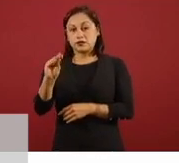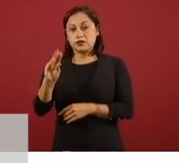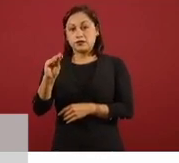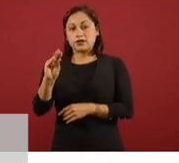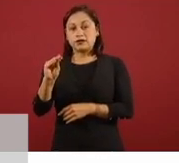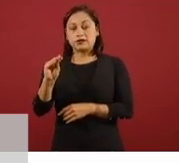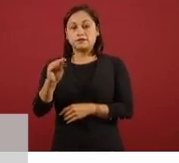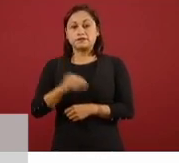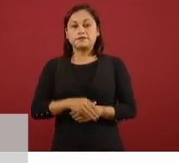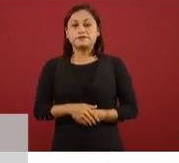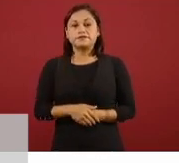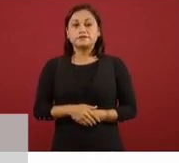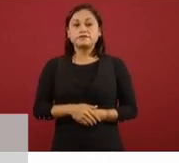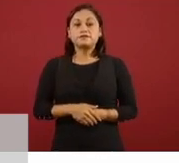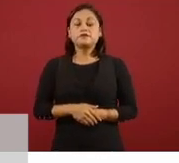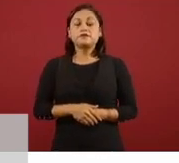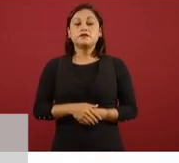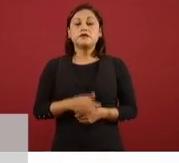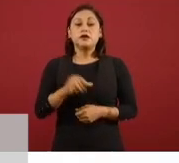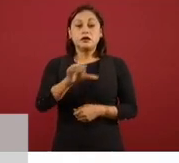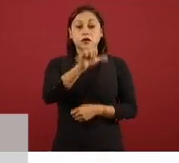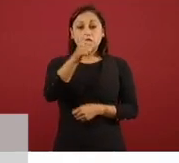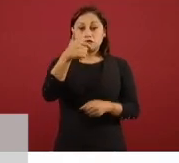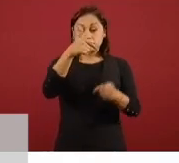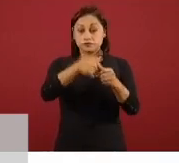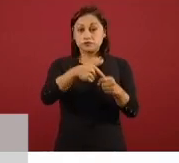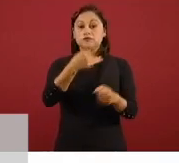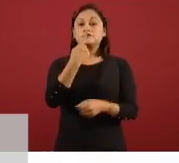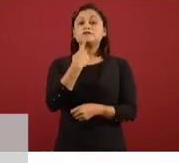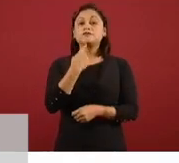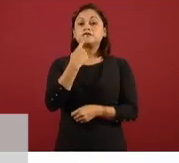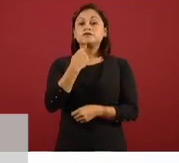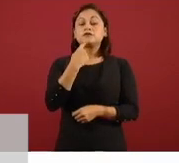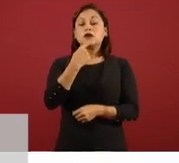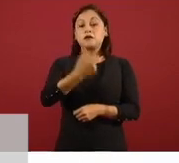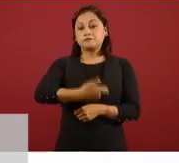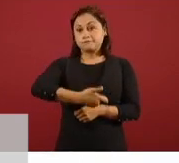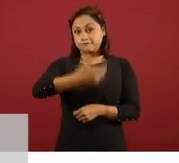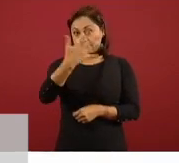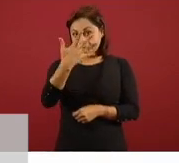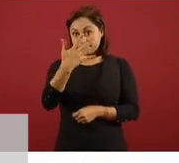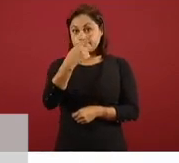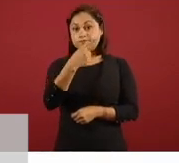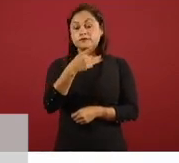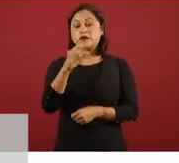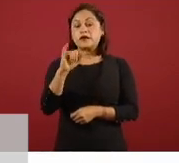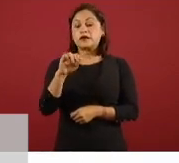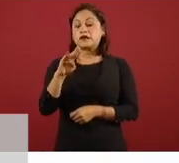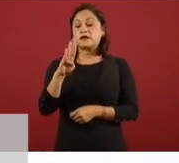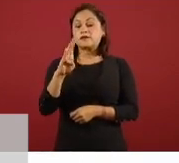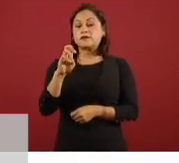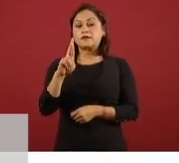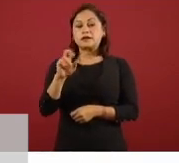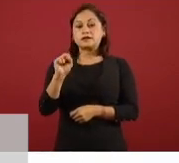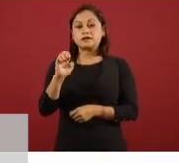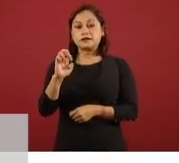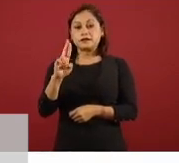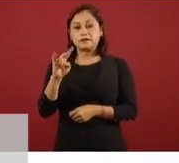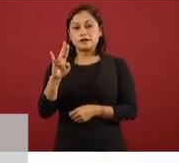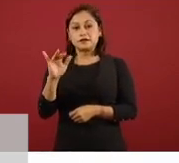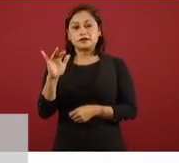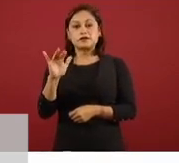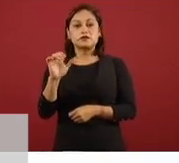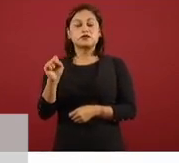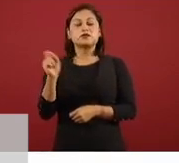sonora estar el presidente presente al igual que un representante de la fiscalía general de la república y todo el gabinete de seguridad en la reunión del